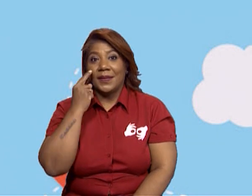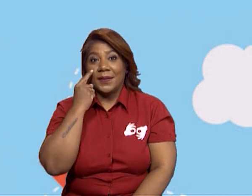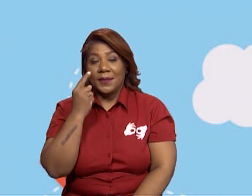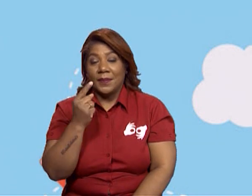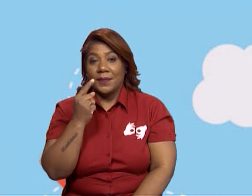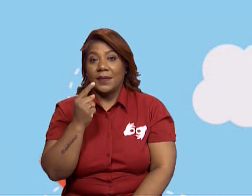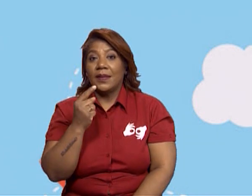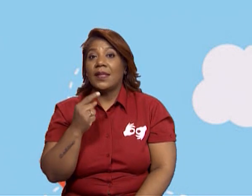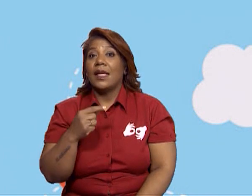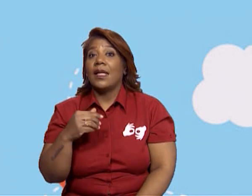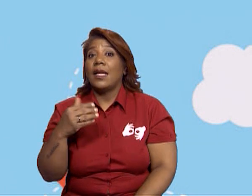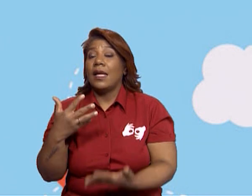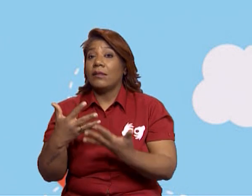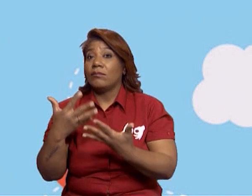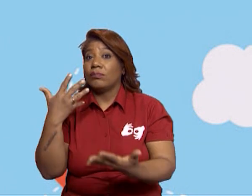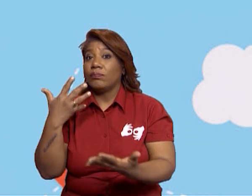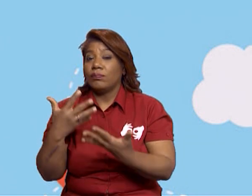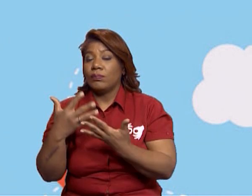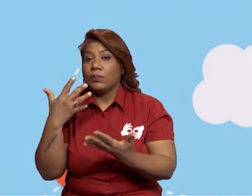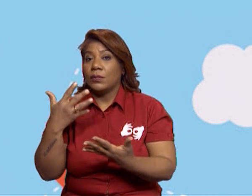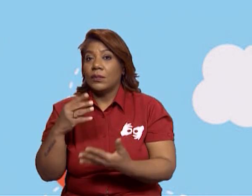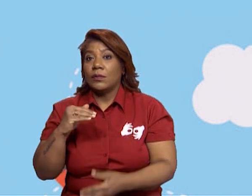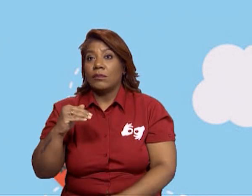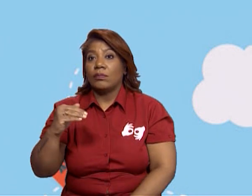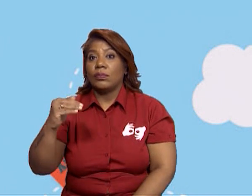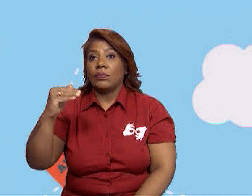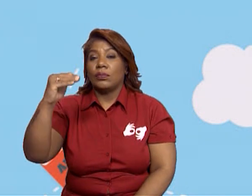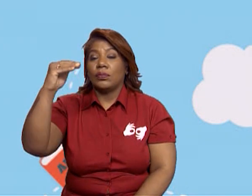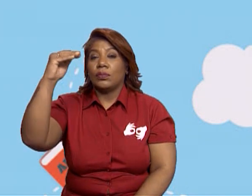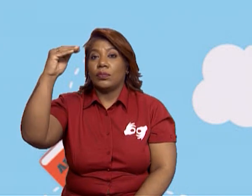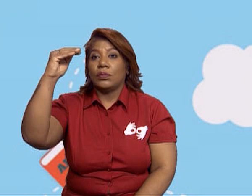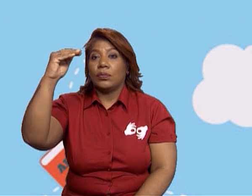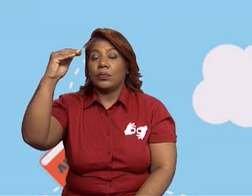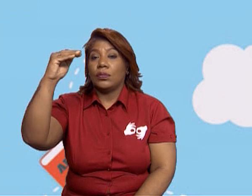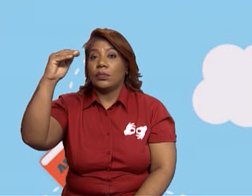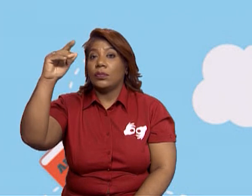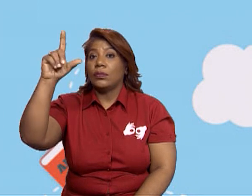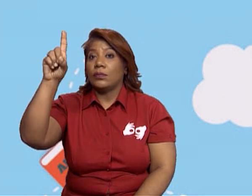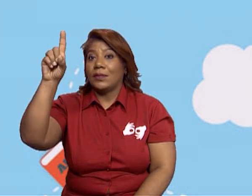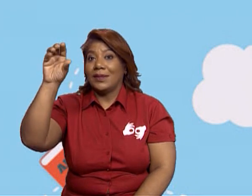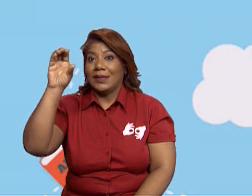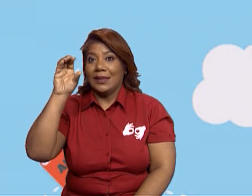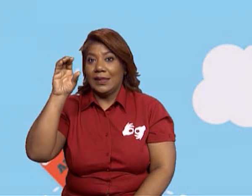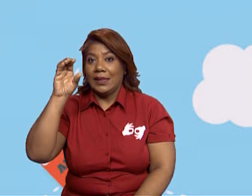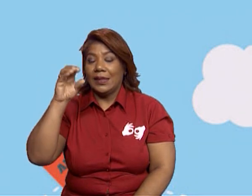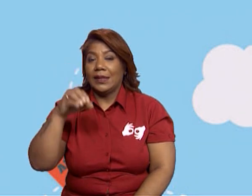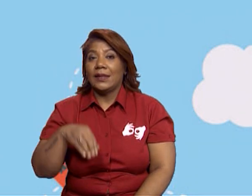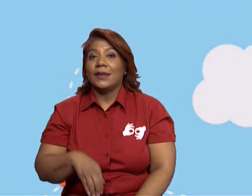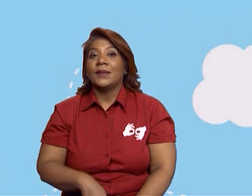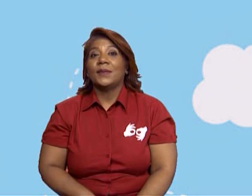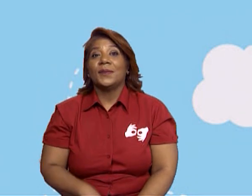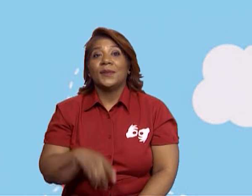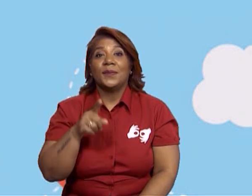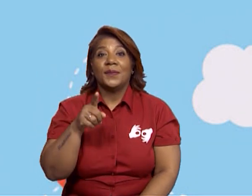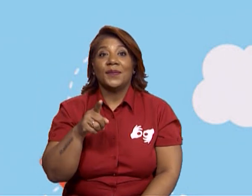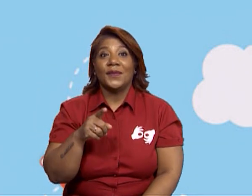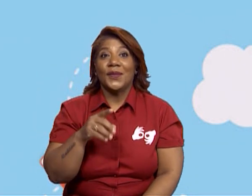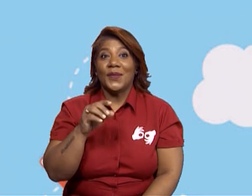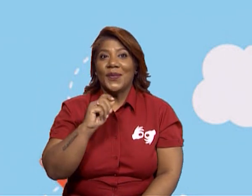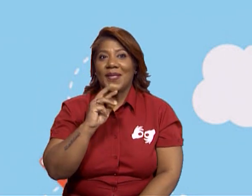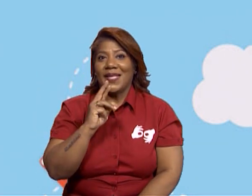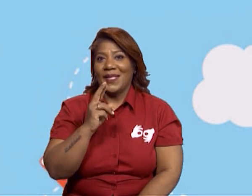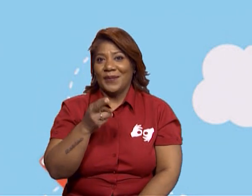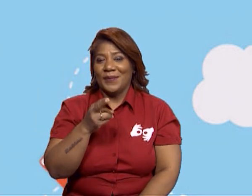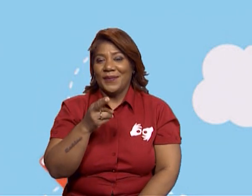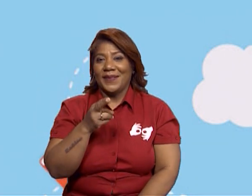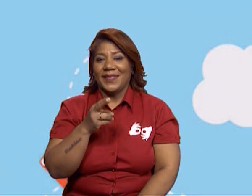la temperatura más alta a la que puede llegar el agua en estado líquido es de... Ustedes en casa pueden entonces